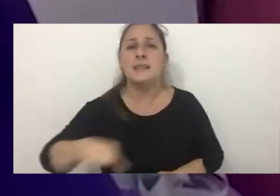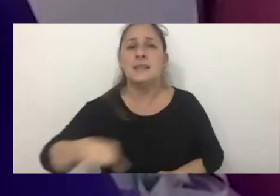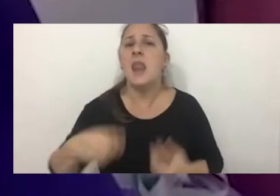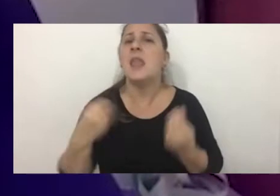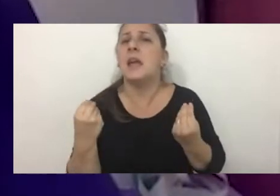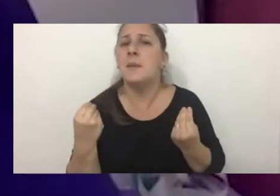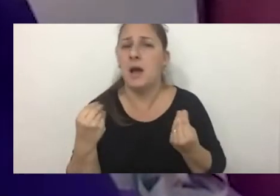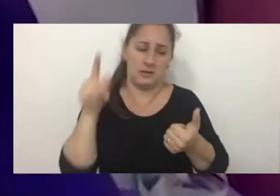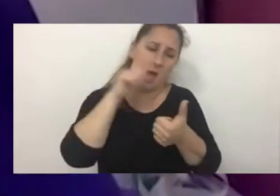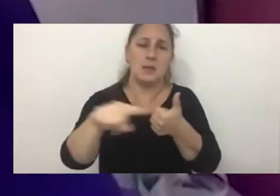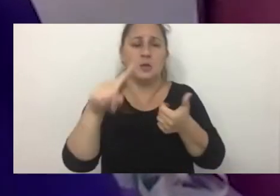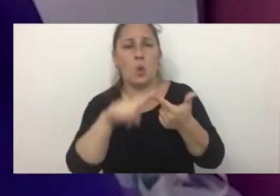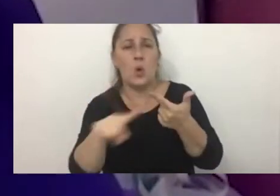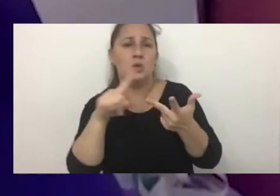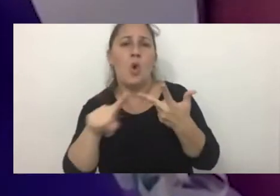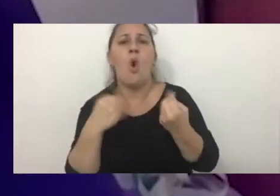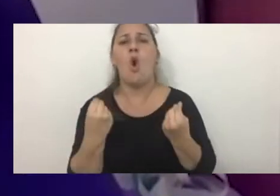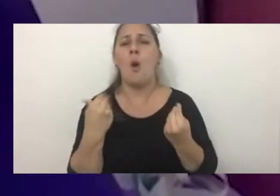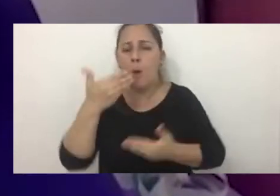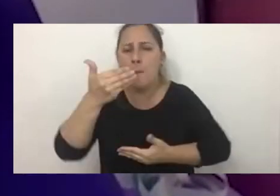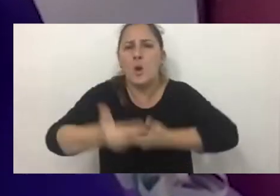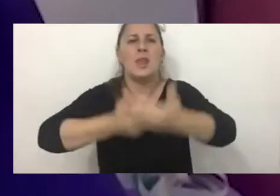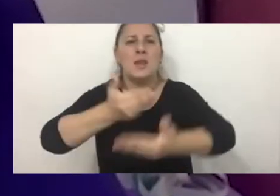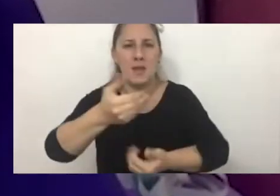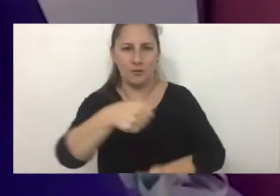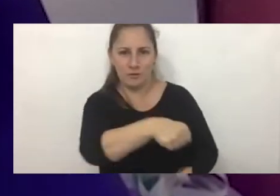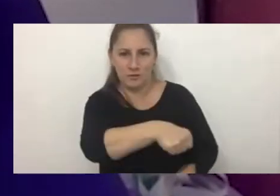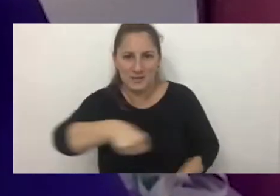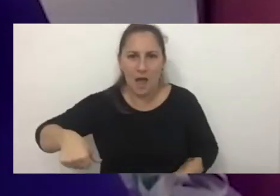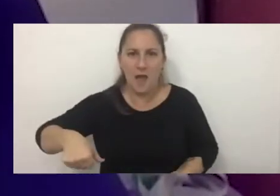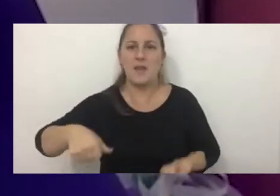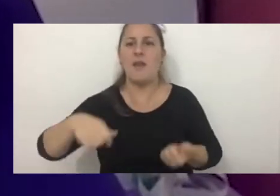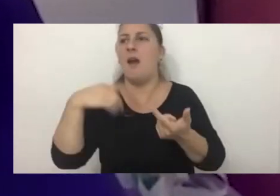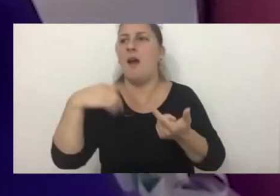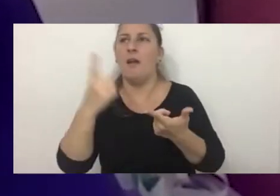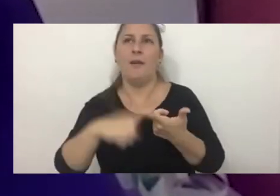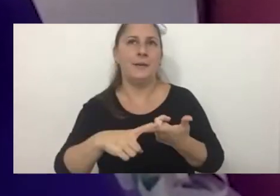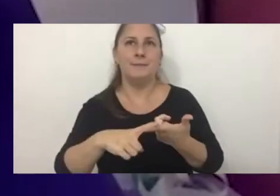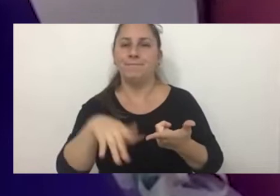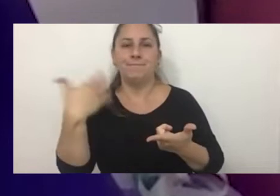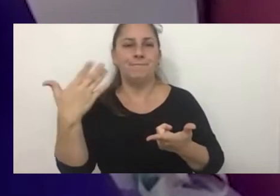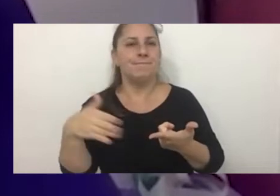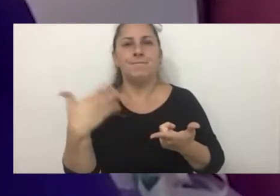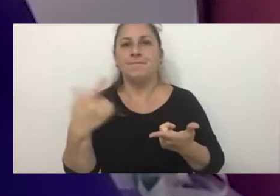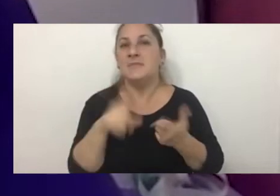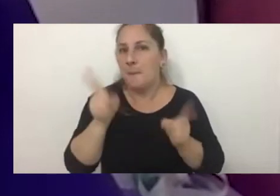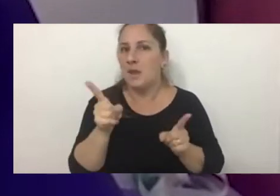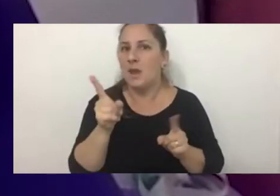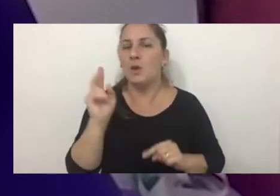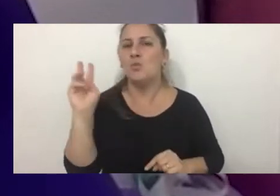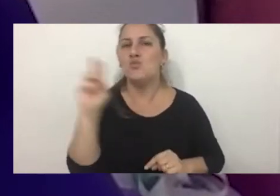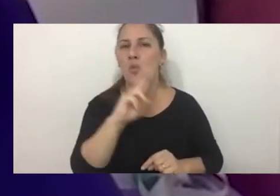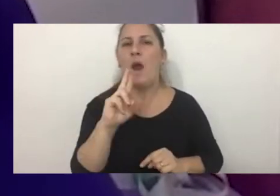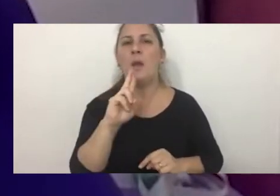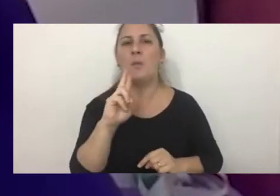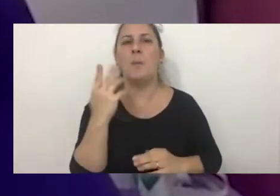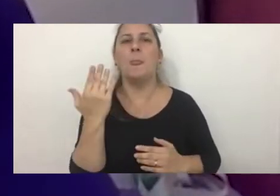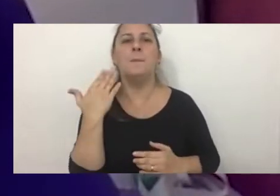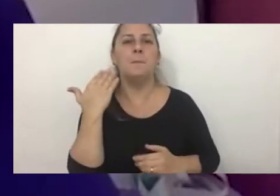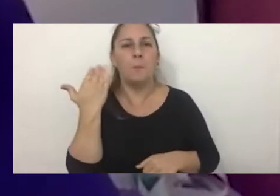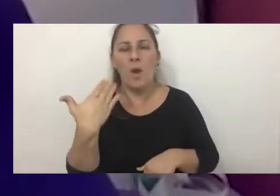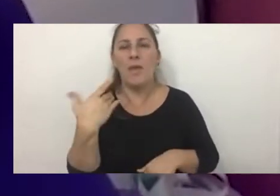obviamente durante el embarazo, el trabajo de parto, el parto y el posparto, a ser informada de las intervenciones médicas que se pueden tener